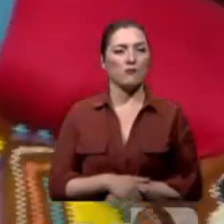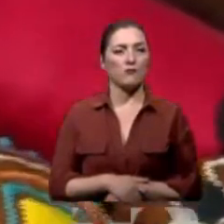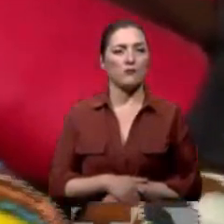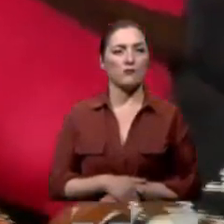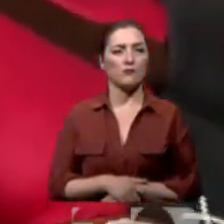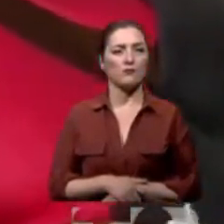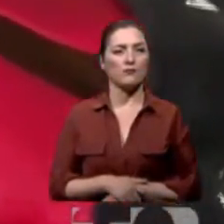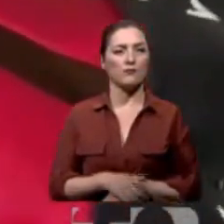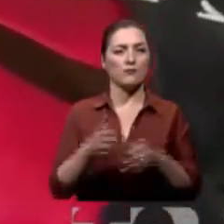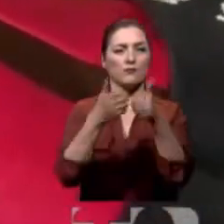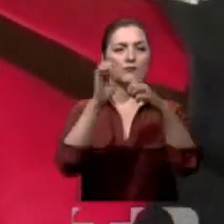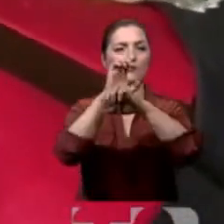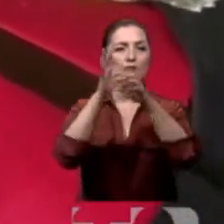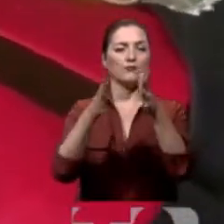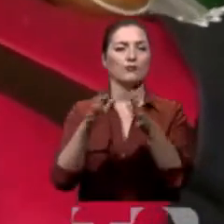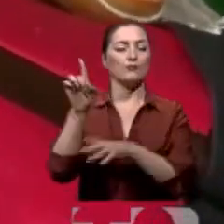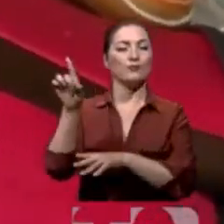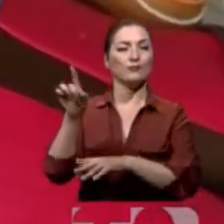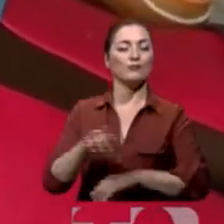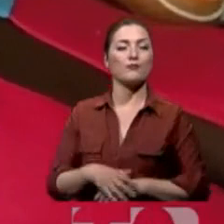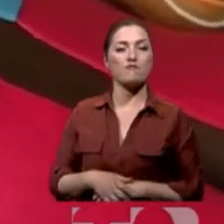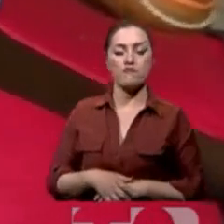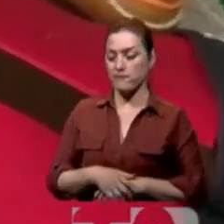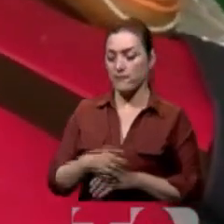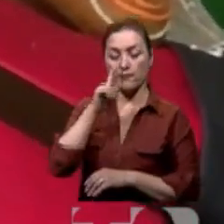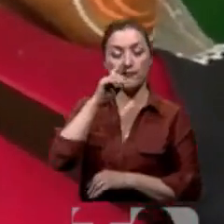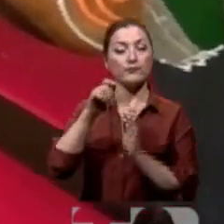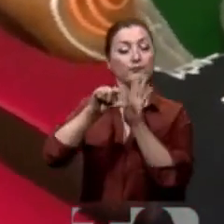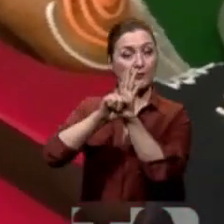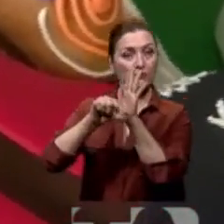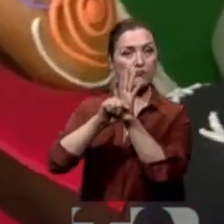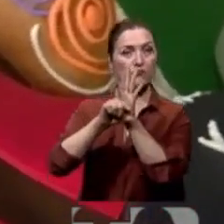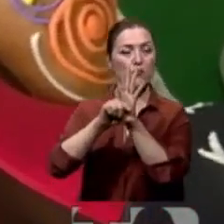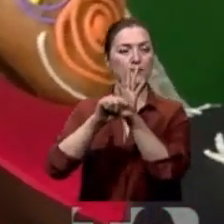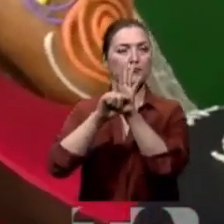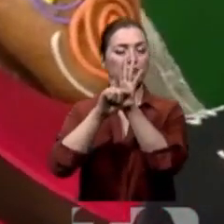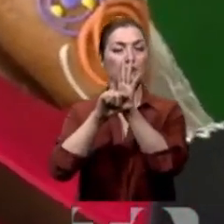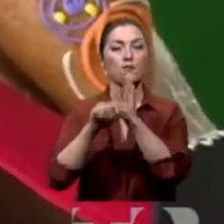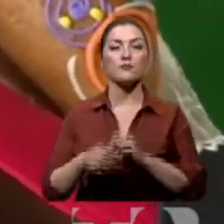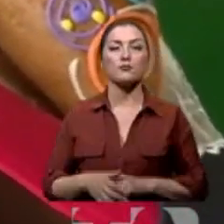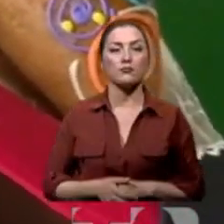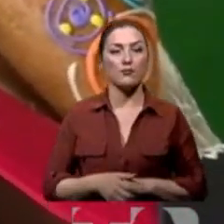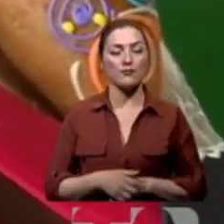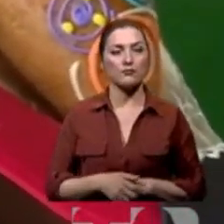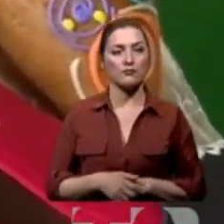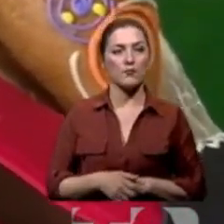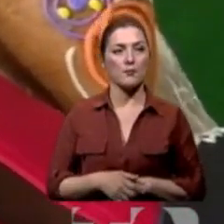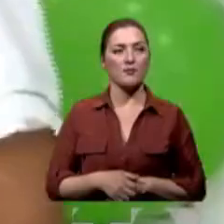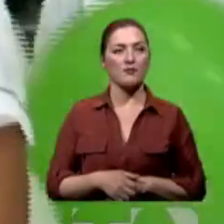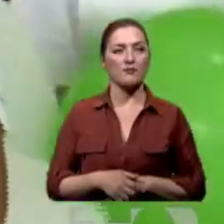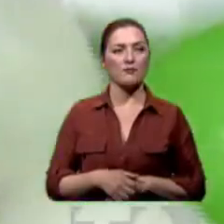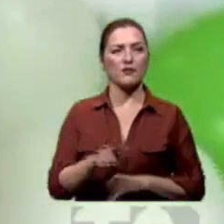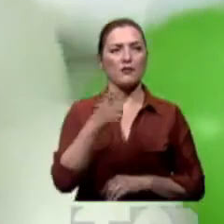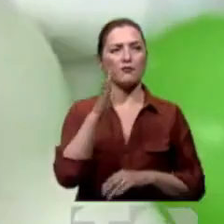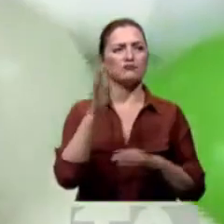este seleccionado ecuatoriano. Y estamos con Jairo, el chef de aquí de Panificadora El Marqués, para que nos comente un poco cuáles son estos hechos que han